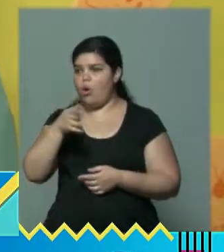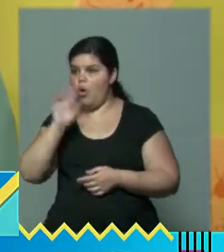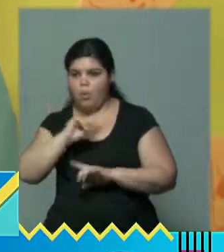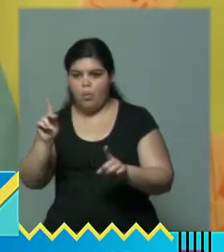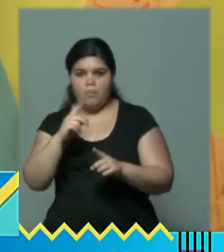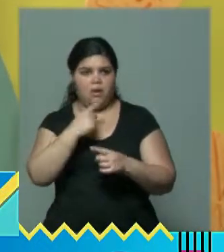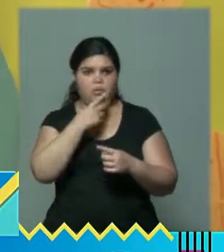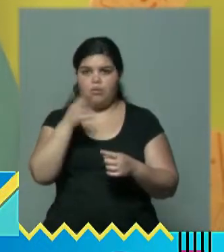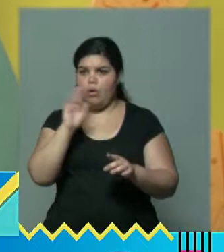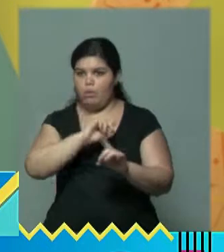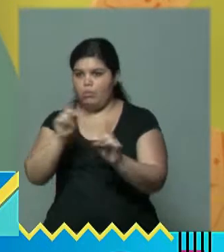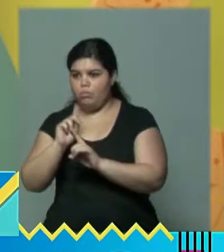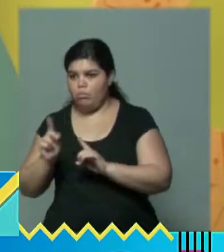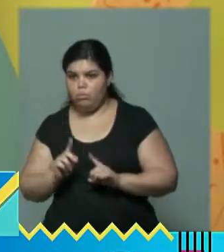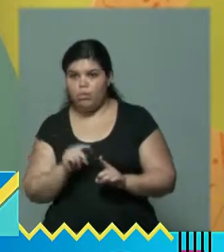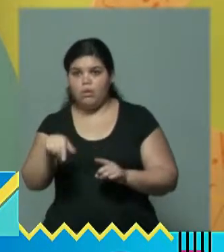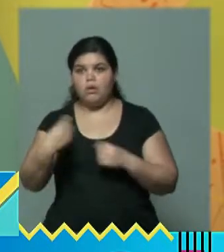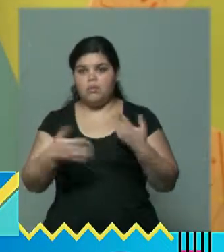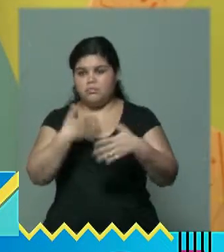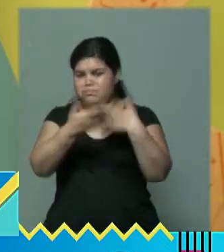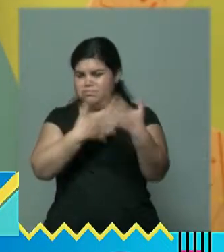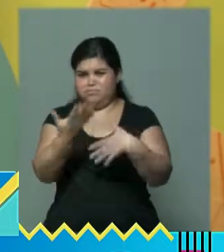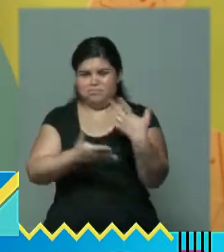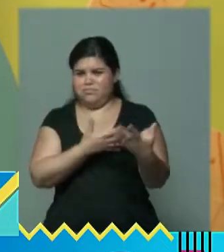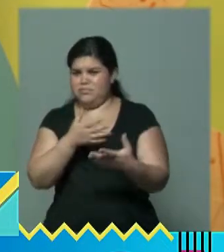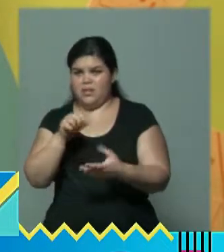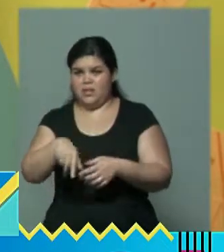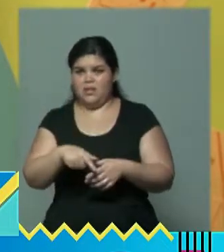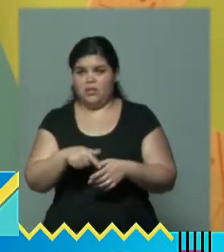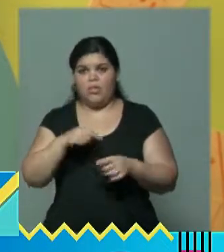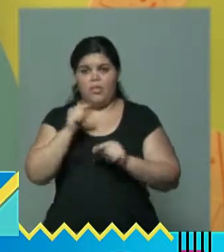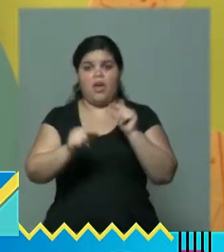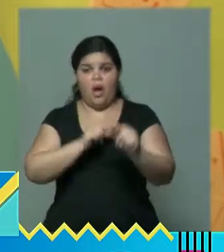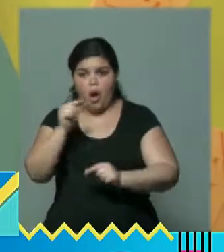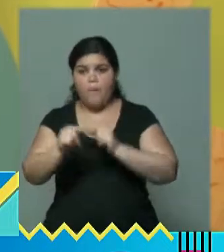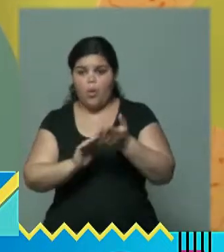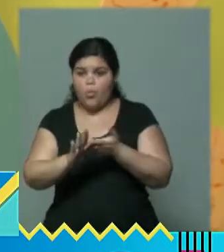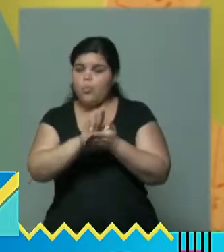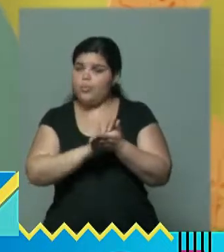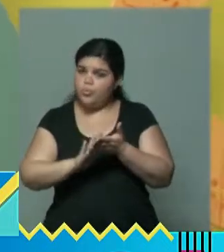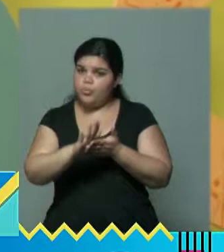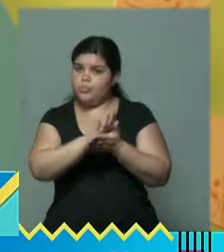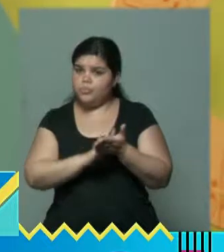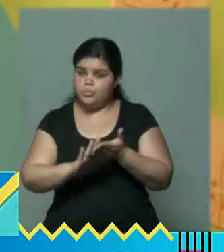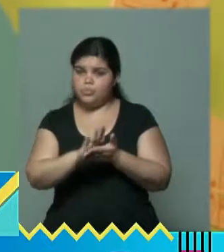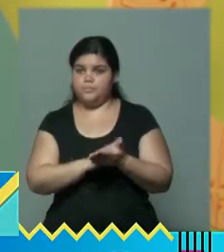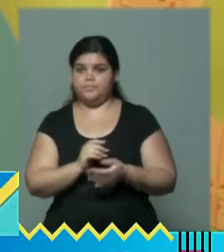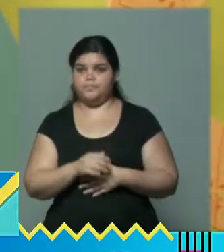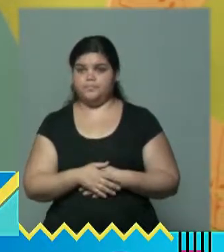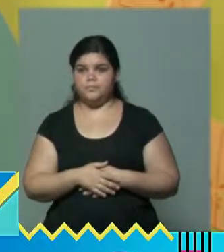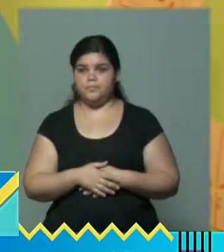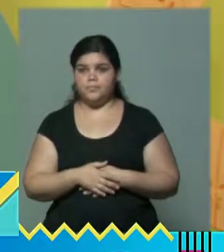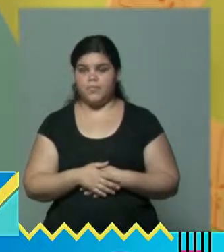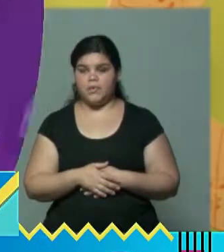otro. Al final es una madeja, digamos, que se está intentando, se está trabajando para resolver.